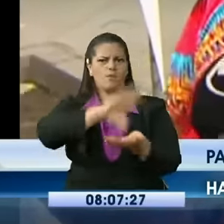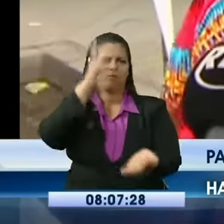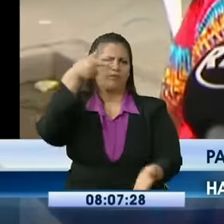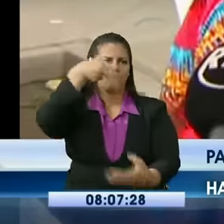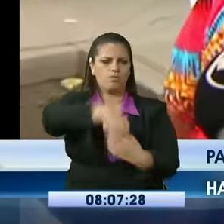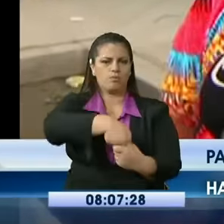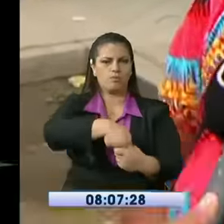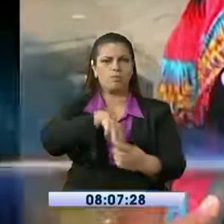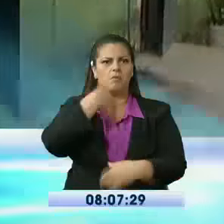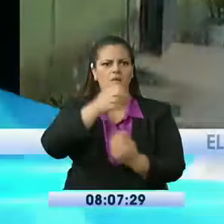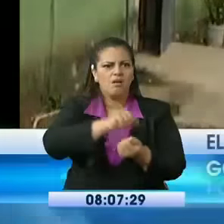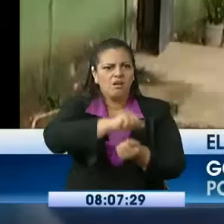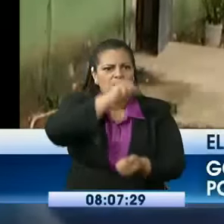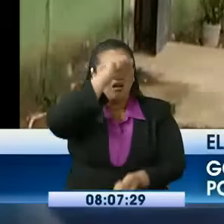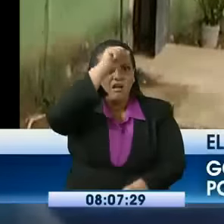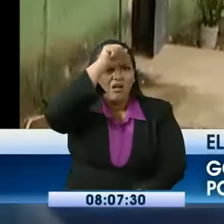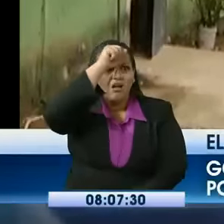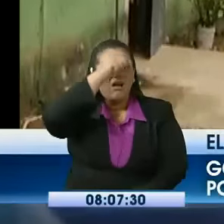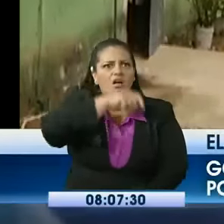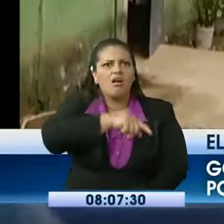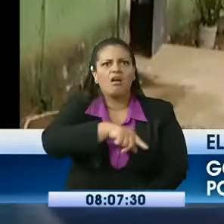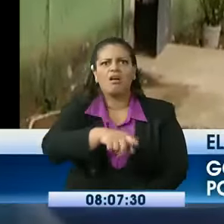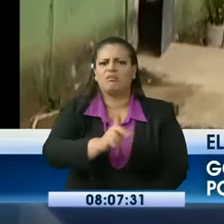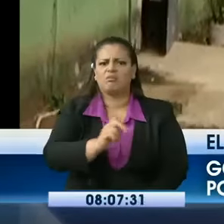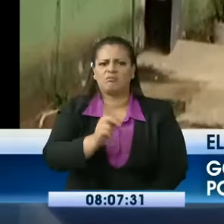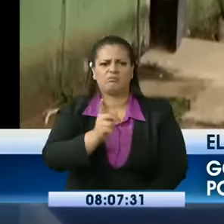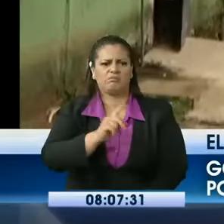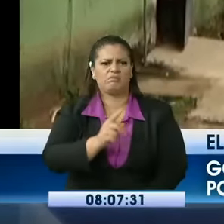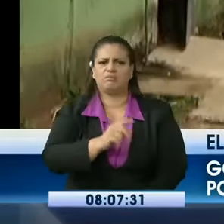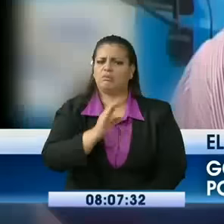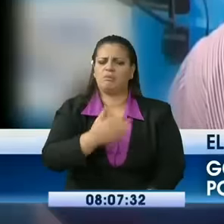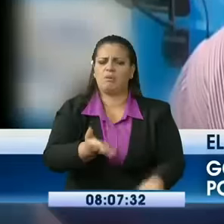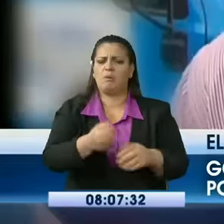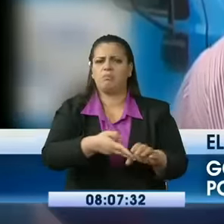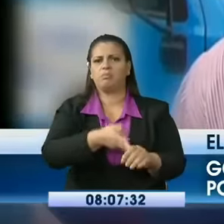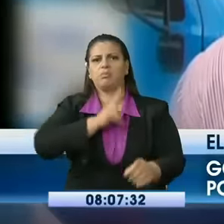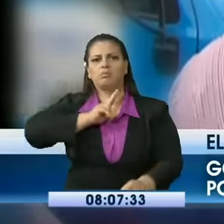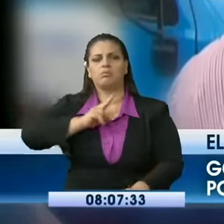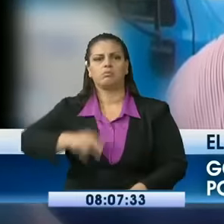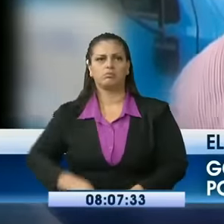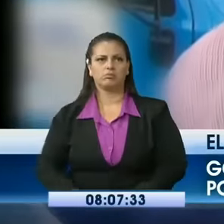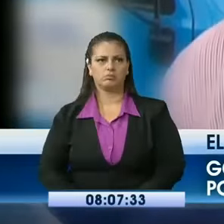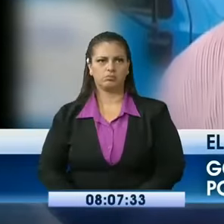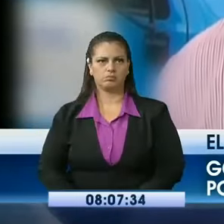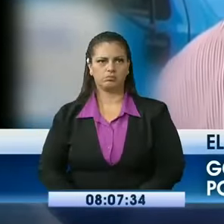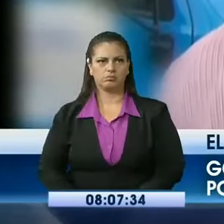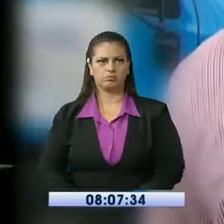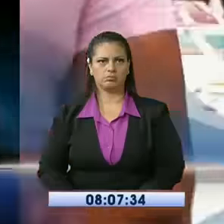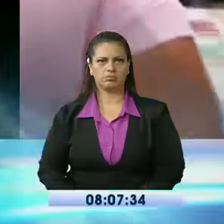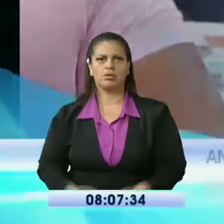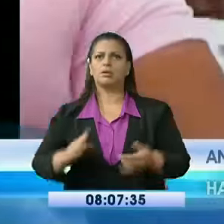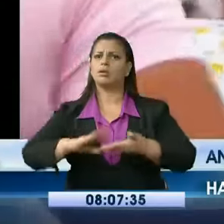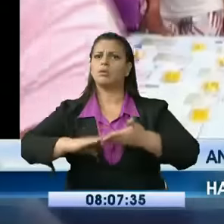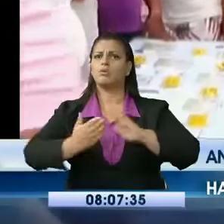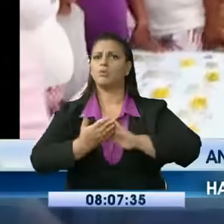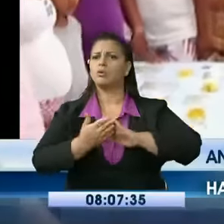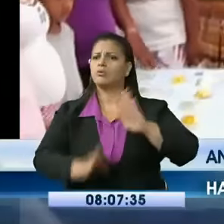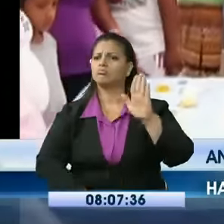tuve que sacar de ahí porque no respetaban ni los profesores. Por el bienestar de todos aquí en la comunidad para un